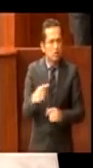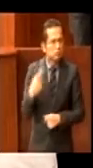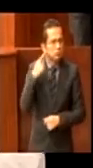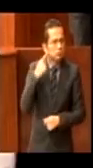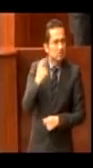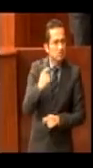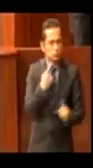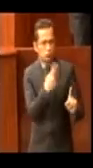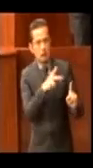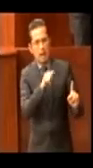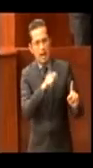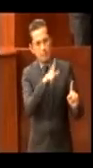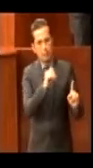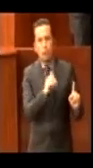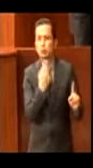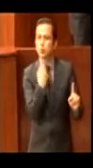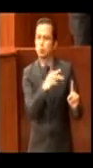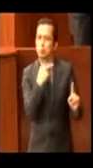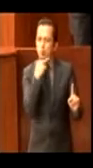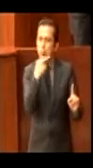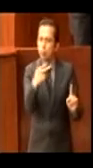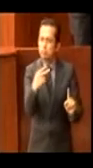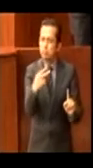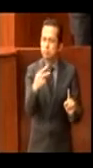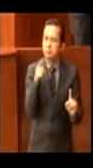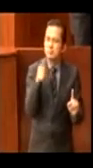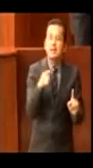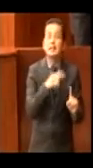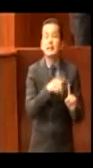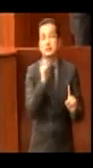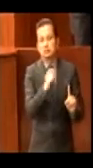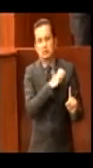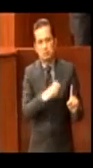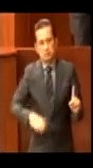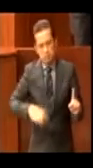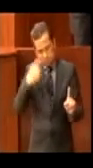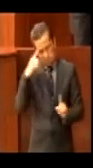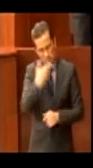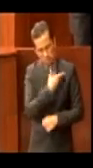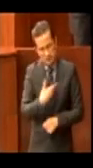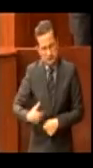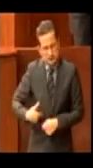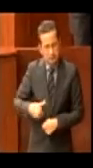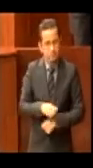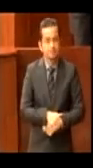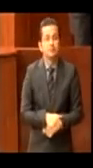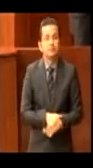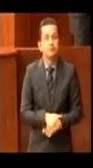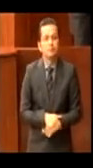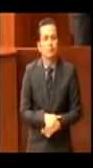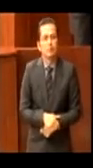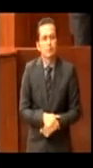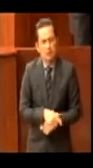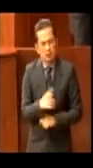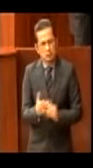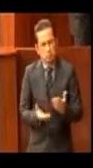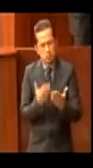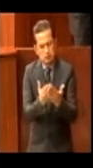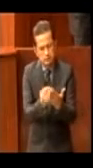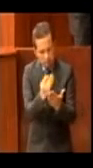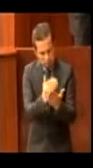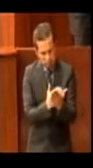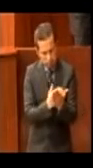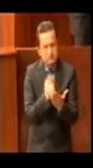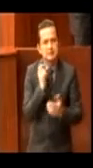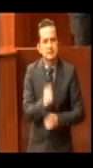la voz de andrés manuel lópez obrador candidato a la presidencia de la república la ponencia considera que se actualiza la